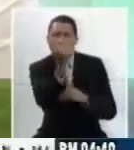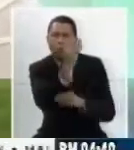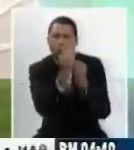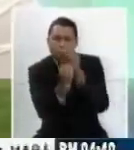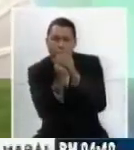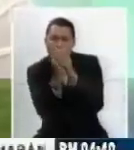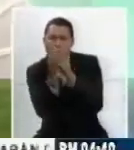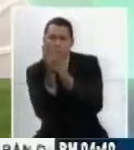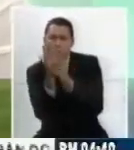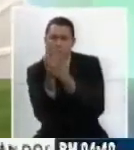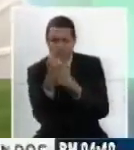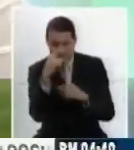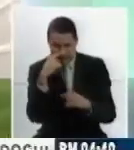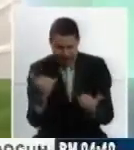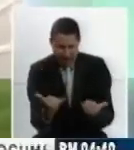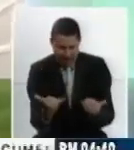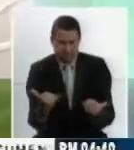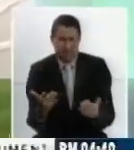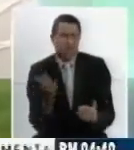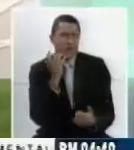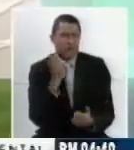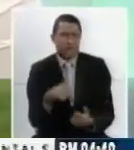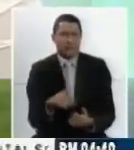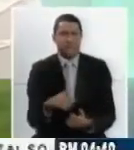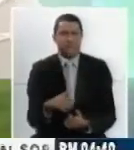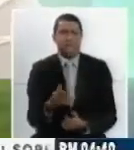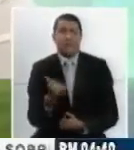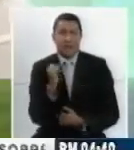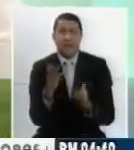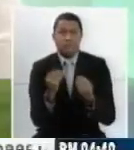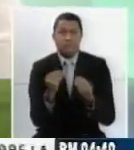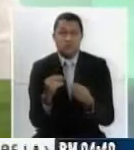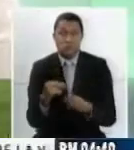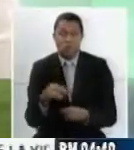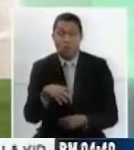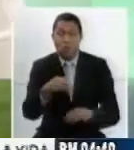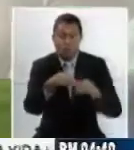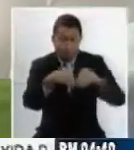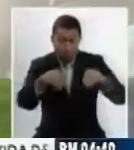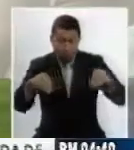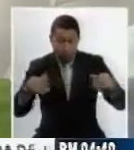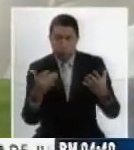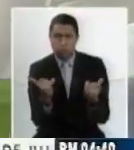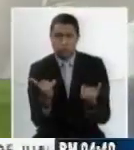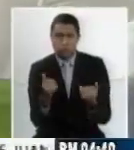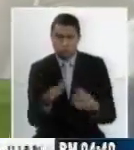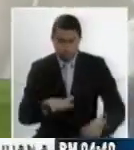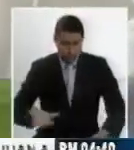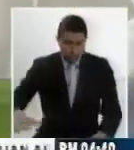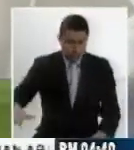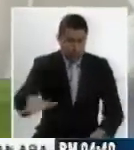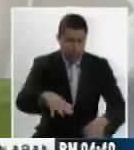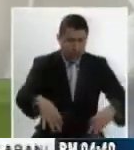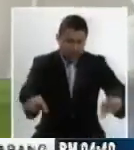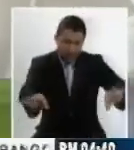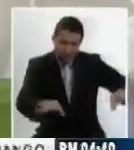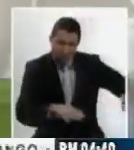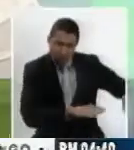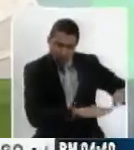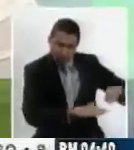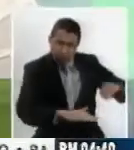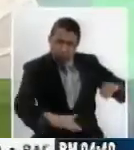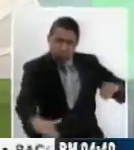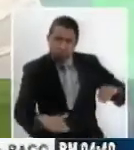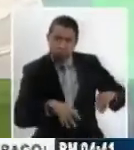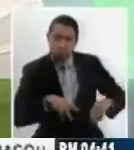como en la época del año que actual estamos viviendo, cuando hay muchísimos ácaros del polvo, espacios donde hay alfombras, etcétera, que